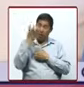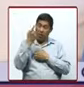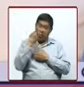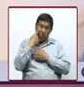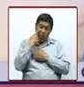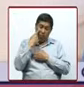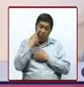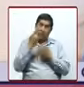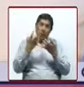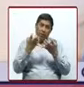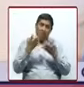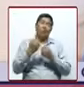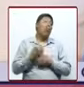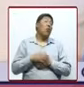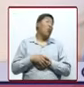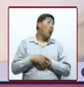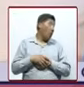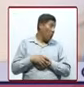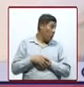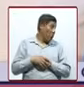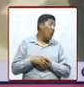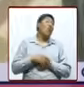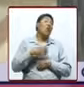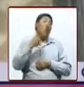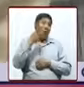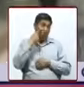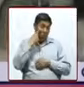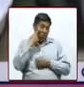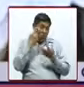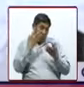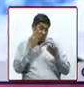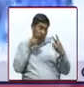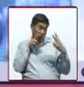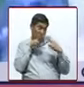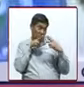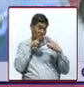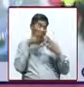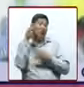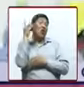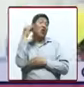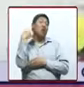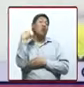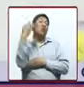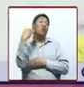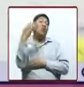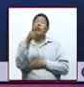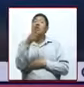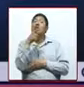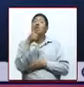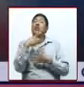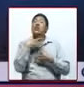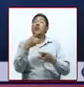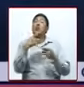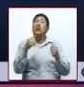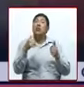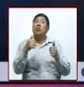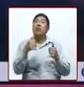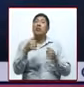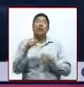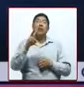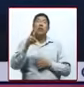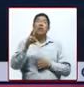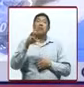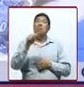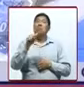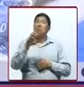Sí. Ah, ahí está, quiere conocer a los del Bolívar. ¿Quién es tu jugador favorito? Ramiro